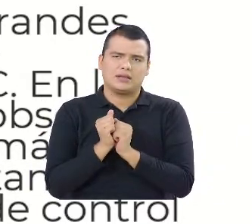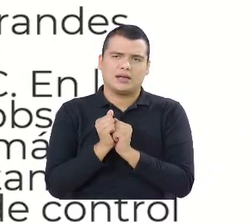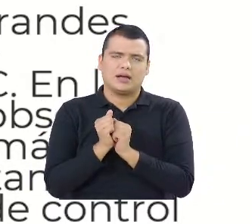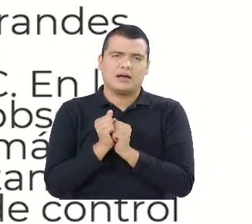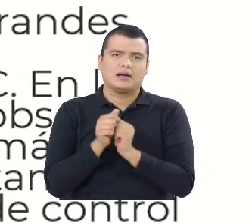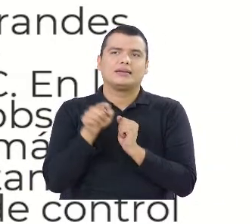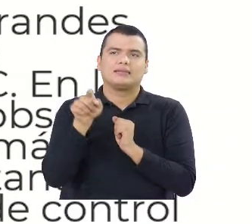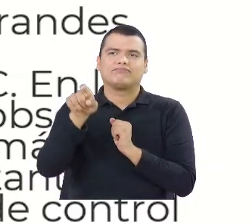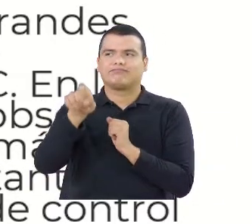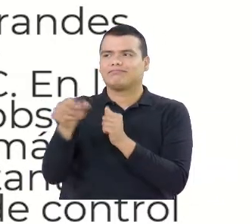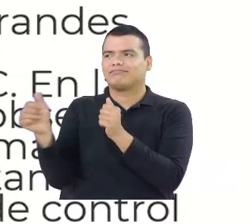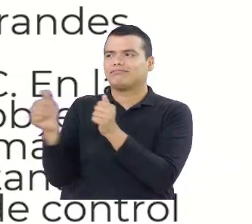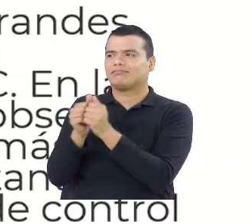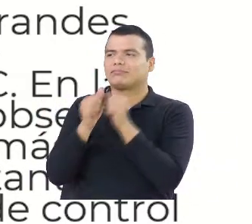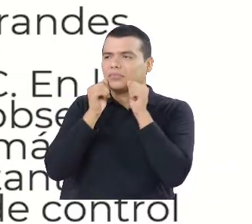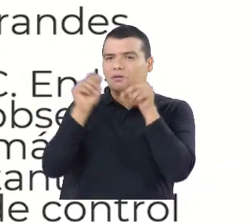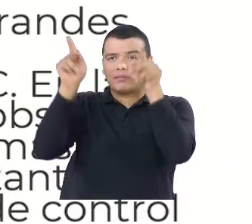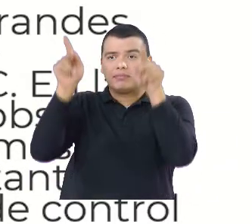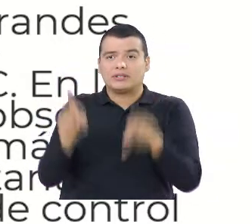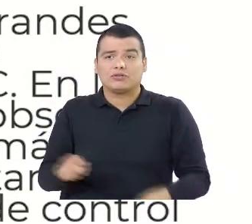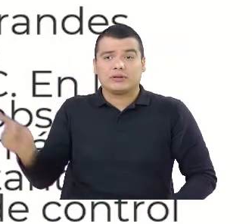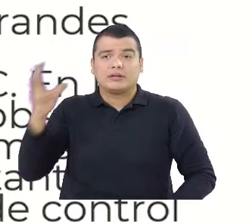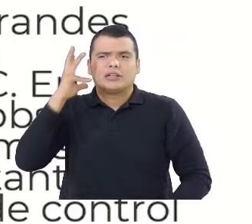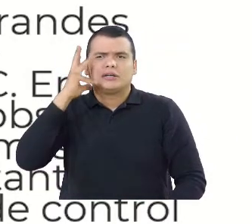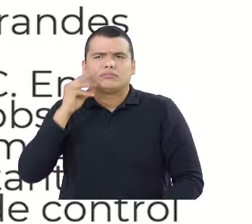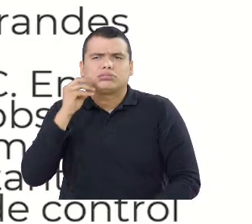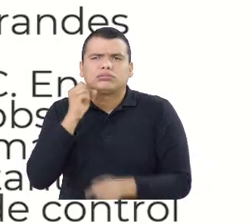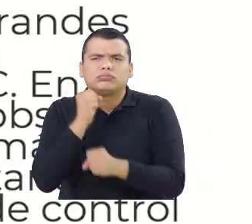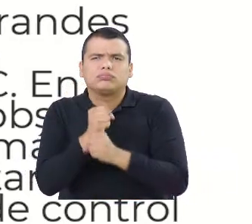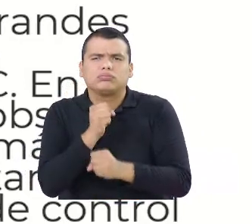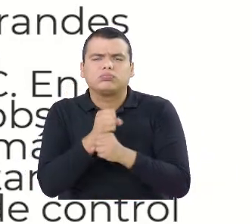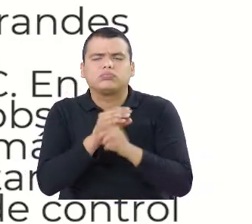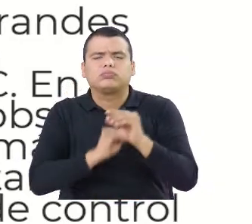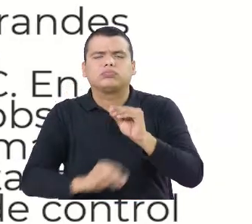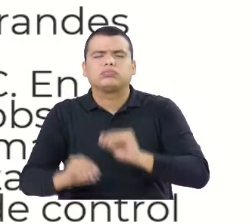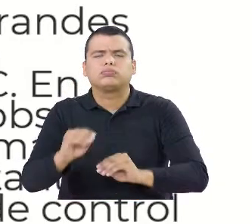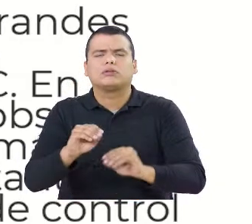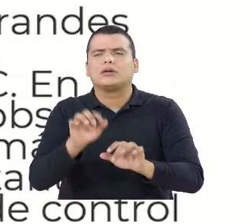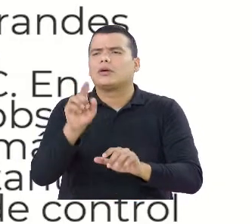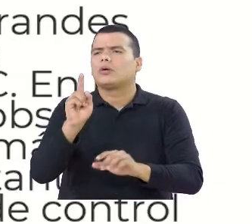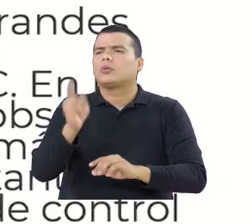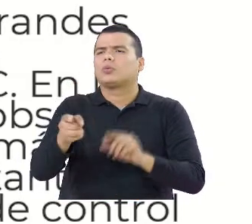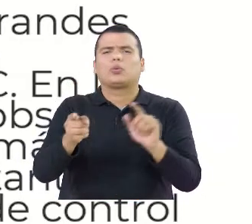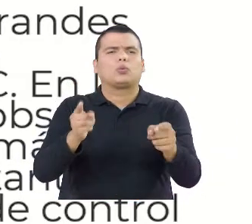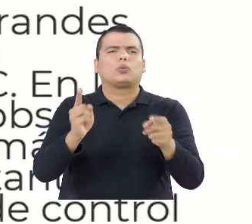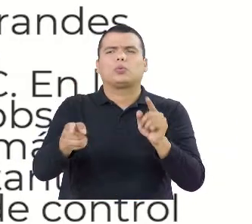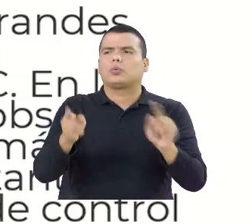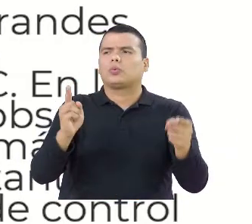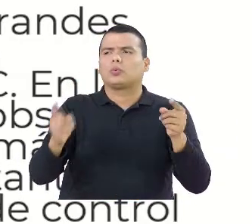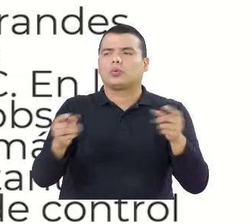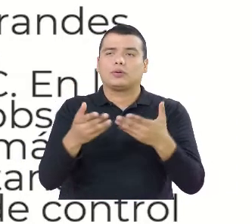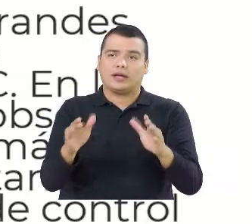de madera, necesitamos una persona capacitada, cualificada. El objetivo de esto es calificar a las personas a